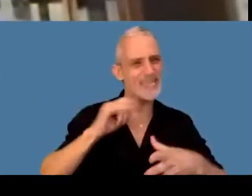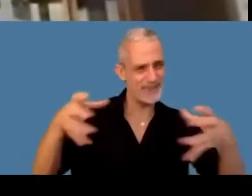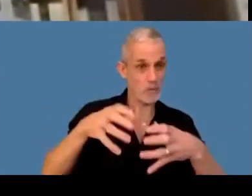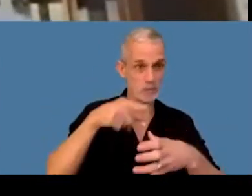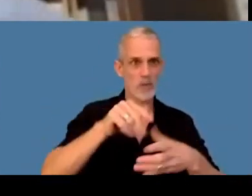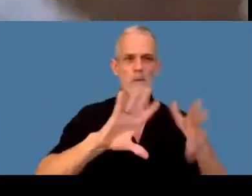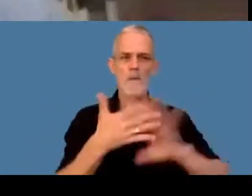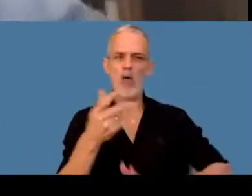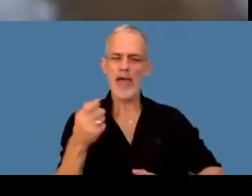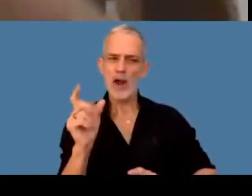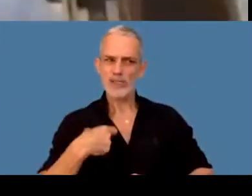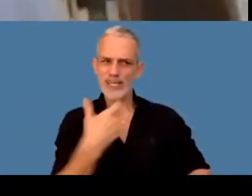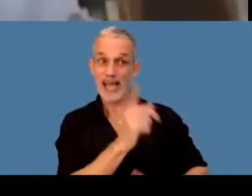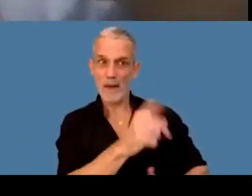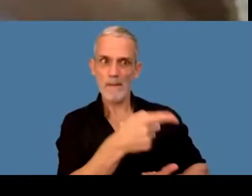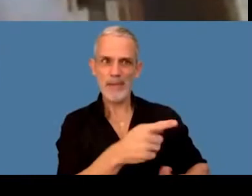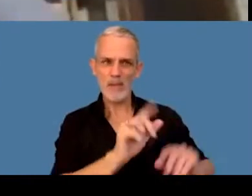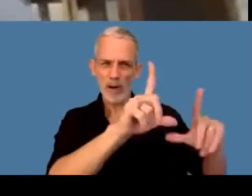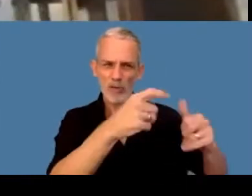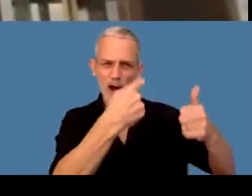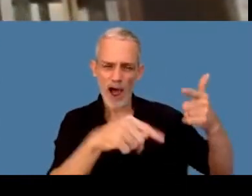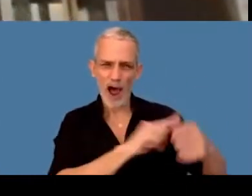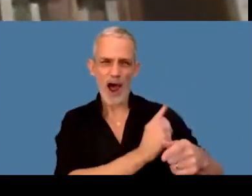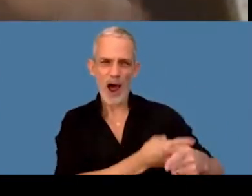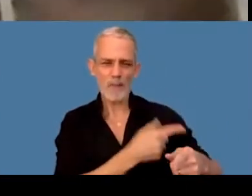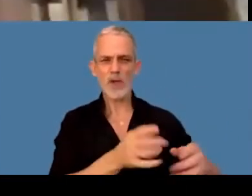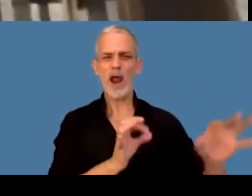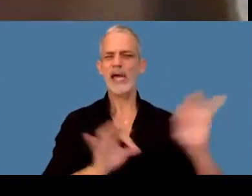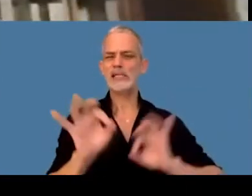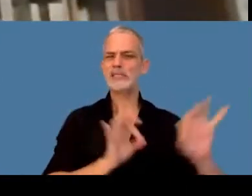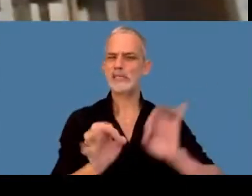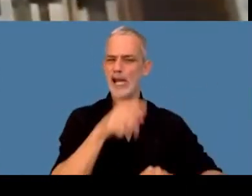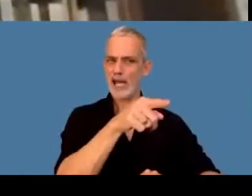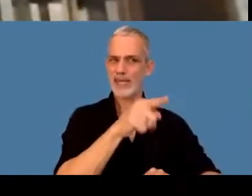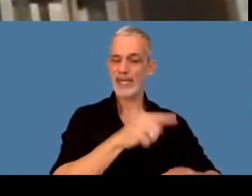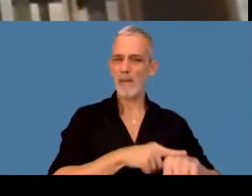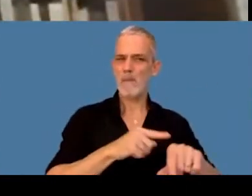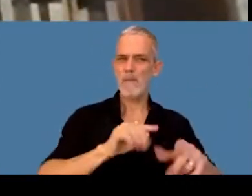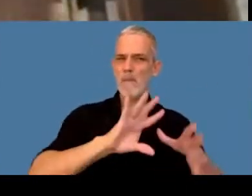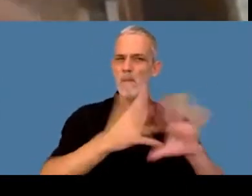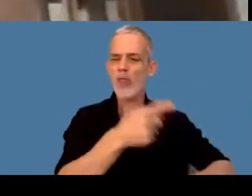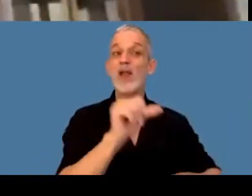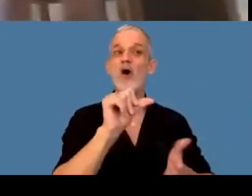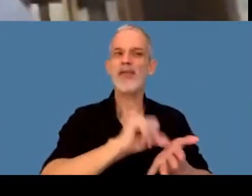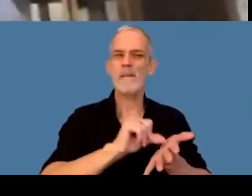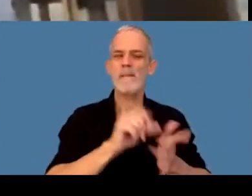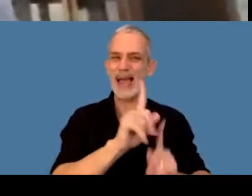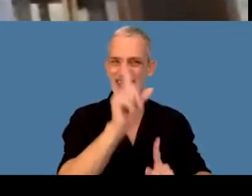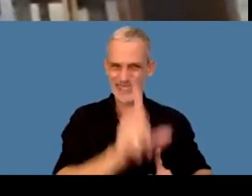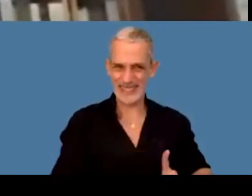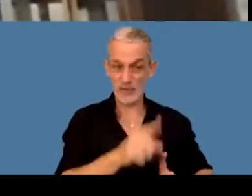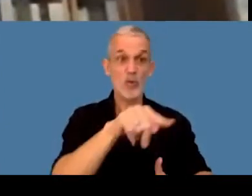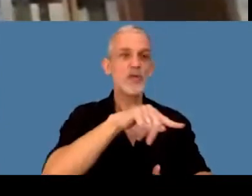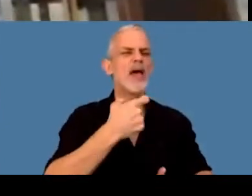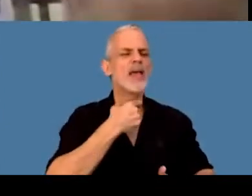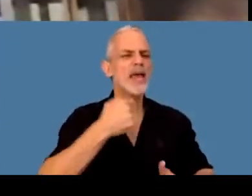modelo sindical es una herramienta estratégica en un determinado modelo de país. Si ustedes quieren entender las